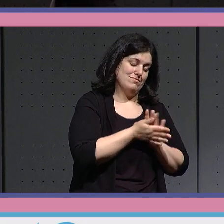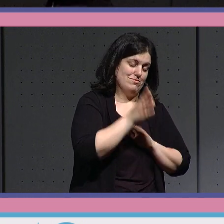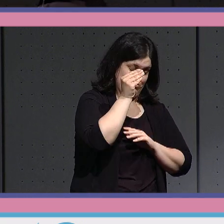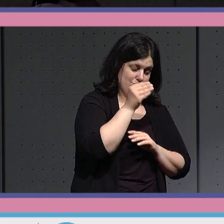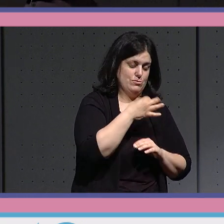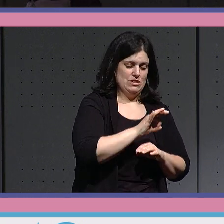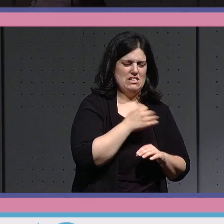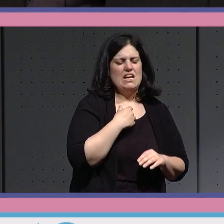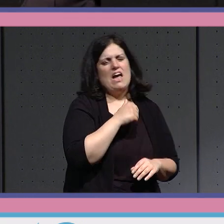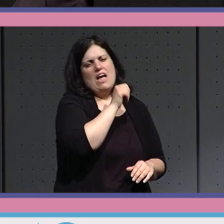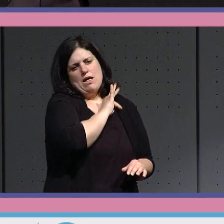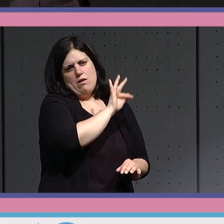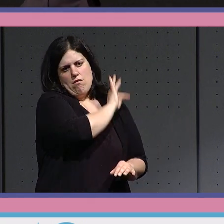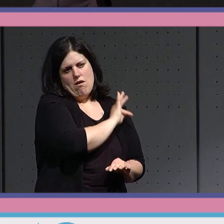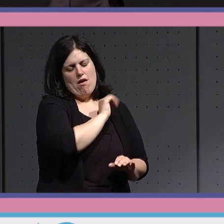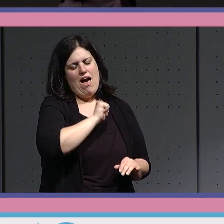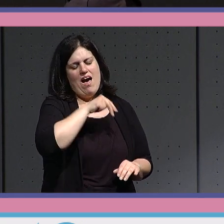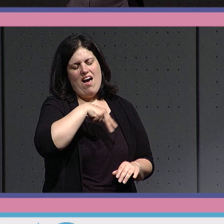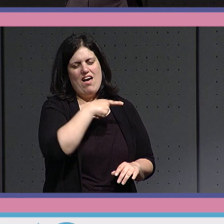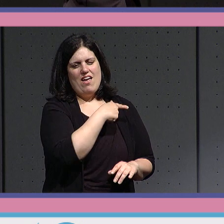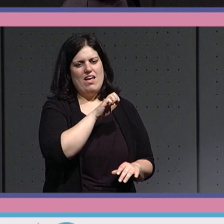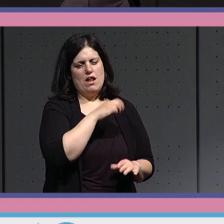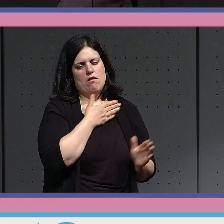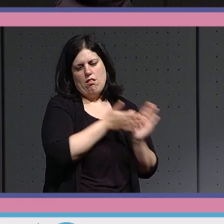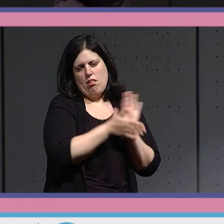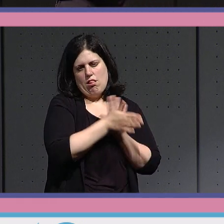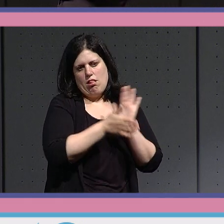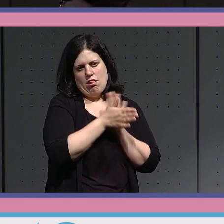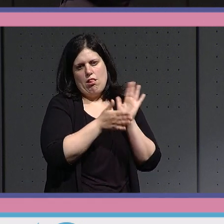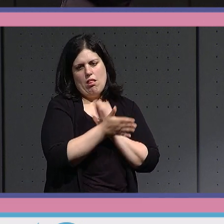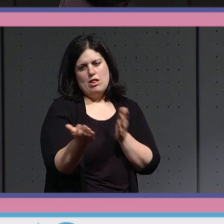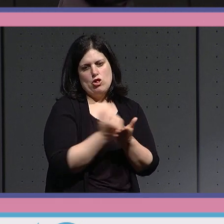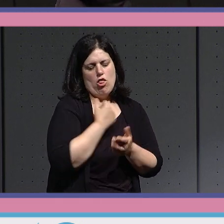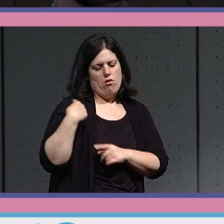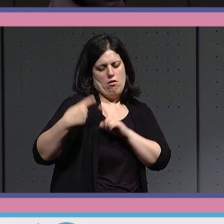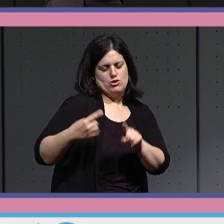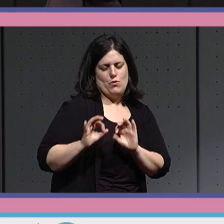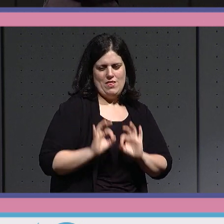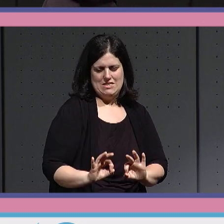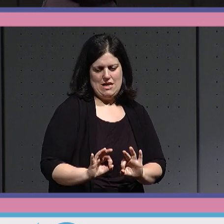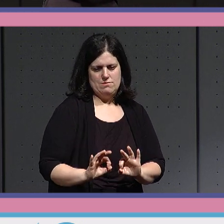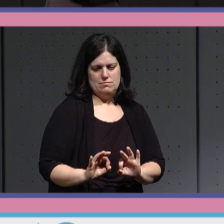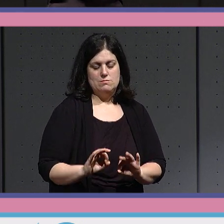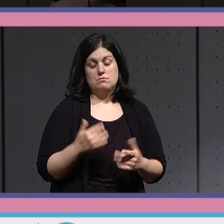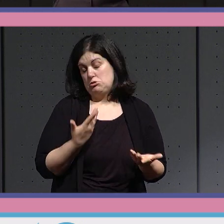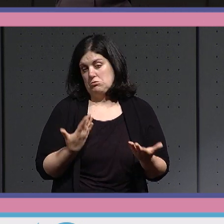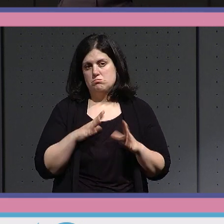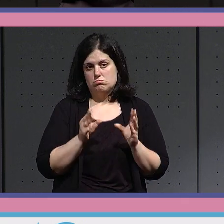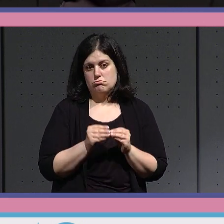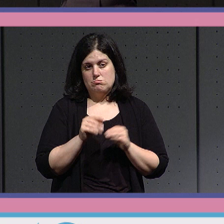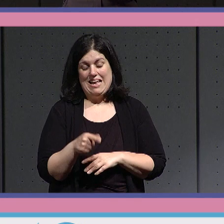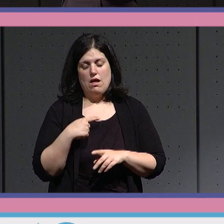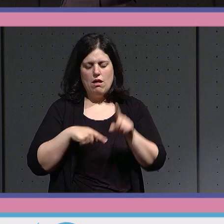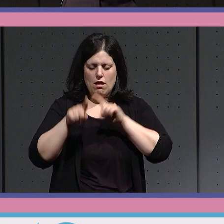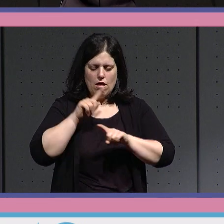hablado Ángel Carracedo de todo esto, de todas las posibles causas que tenemos que explican. Cuando nos ponemos a pensar en otros problemas médicos, son